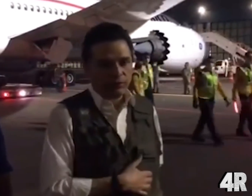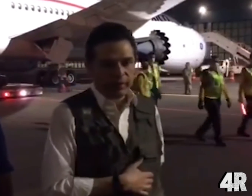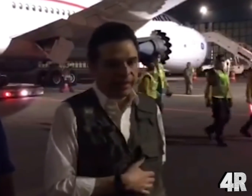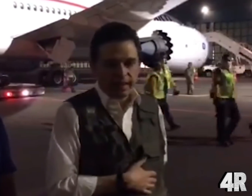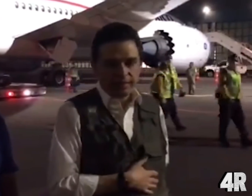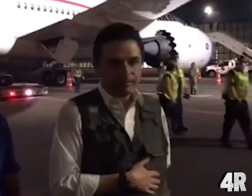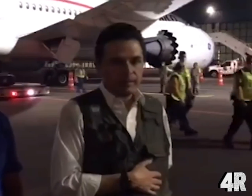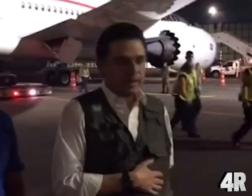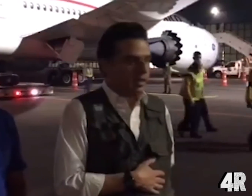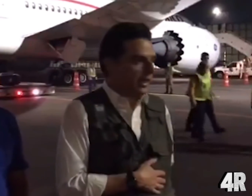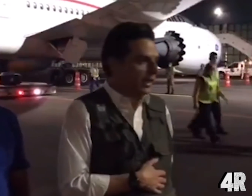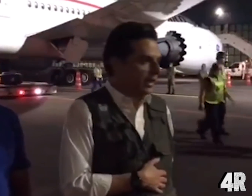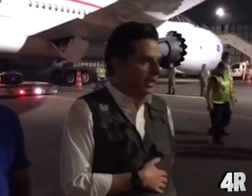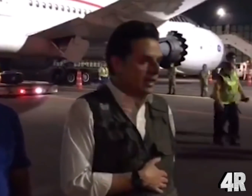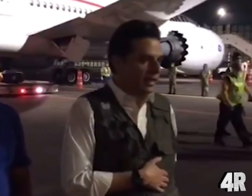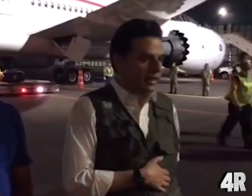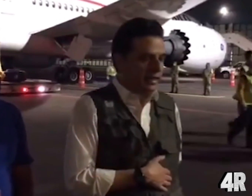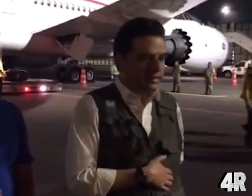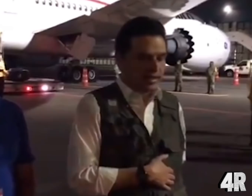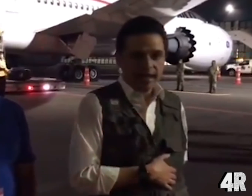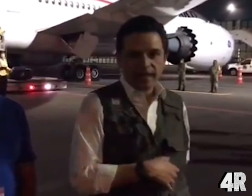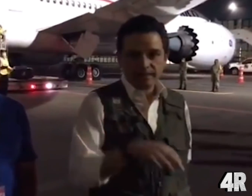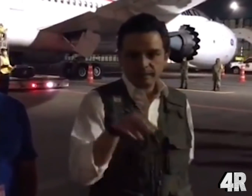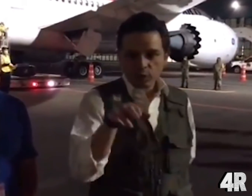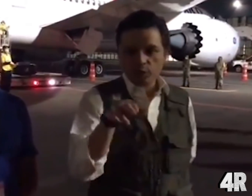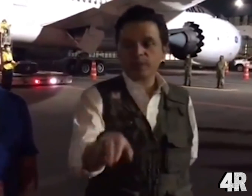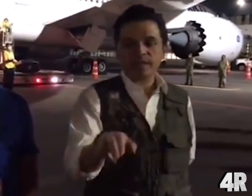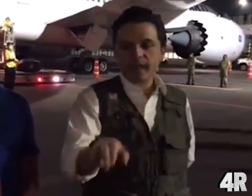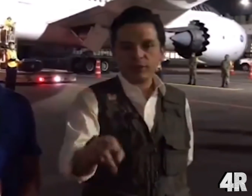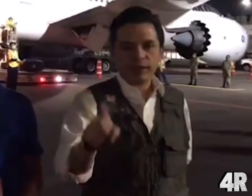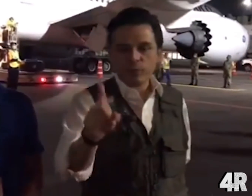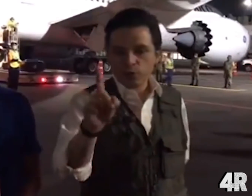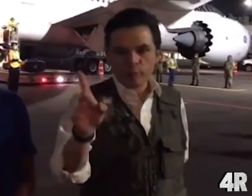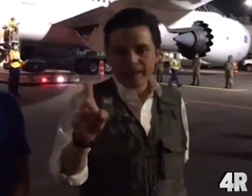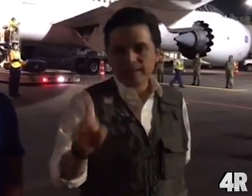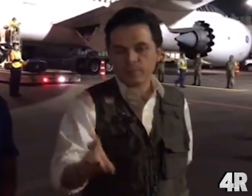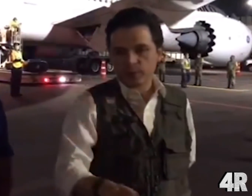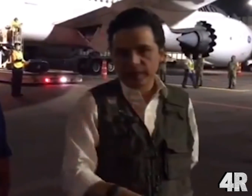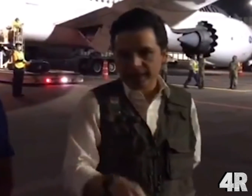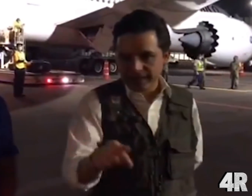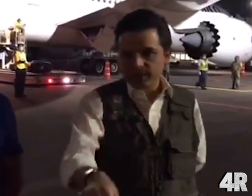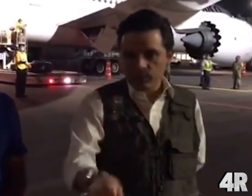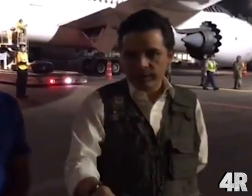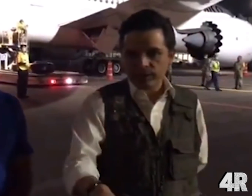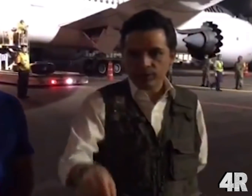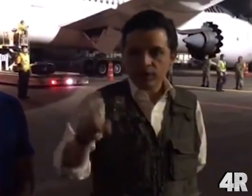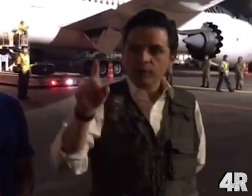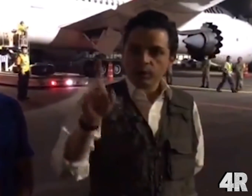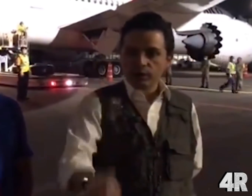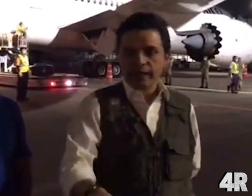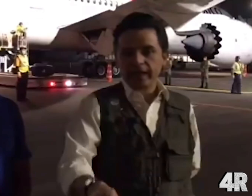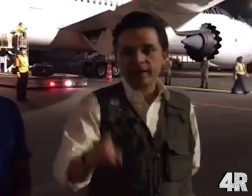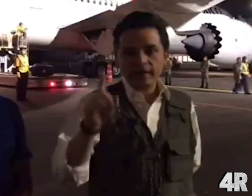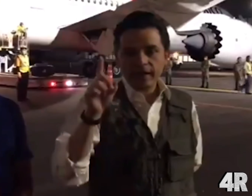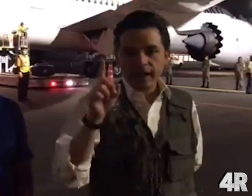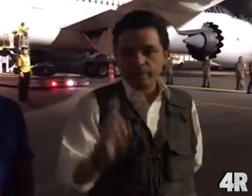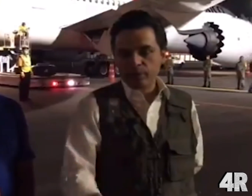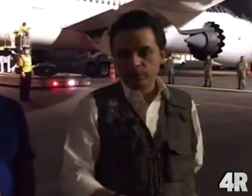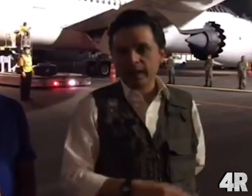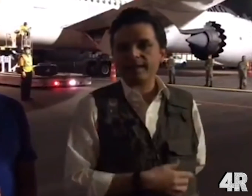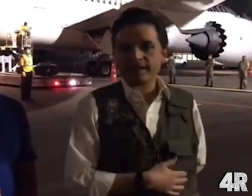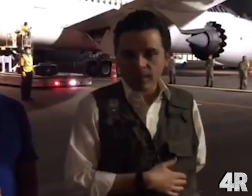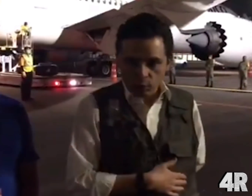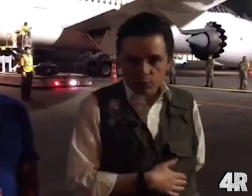gobierno federal que está concentrado en el punto más importante en este momento, proteger